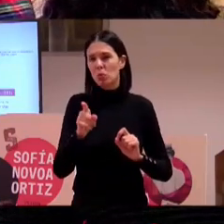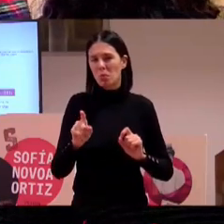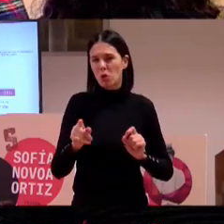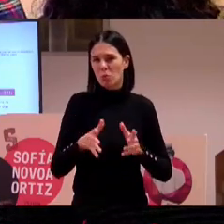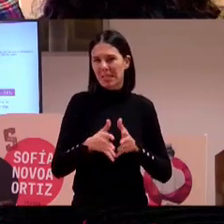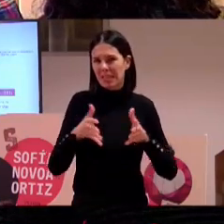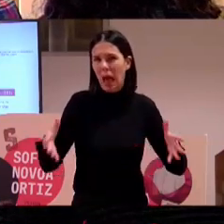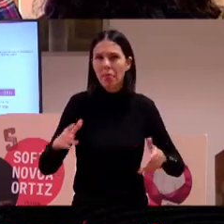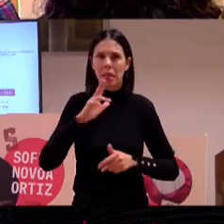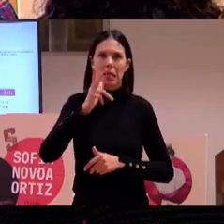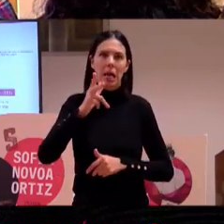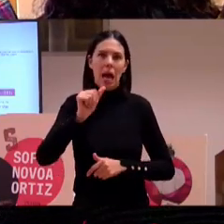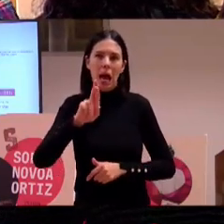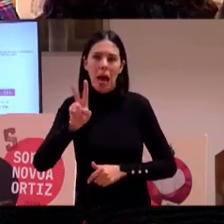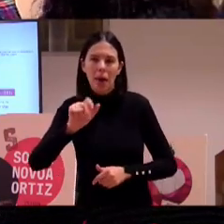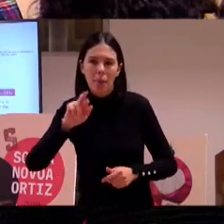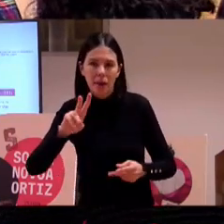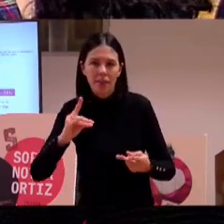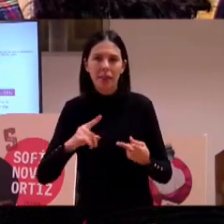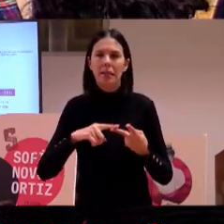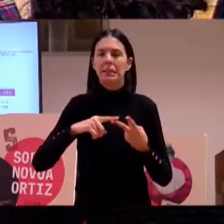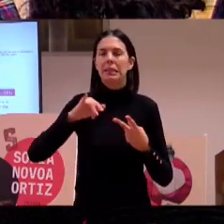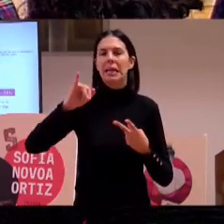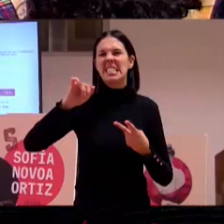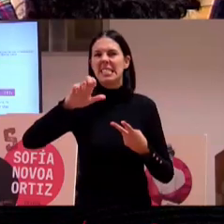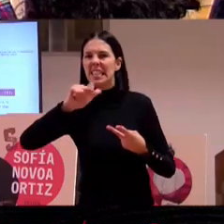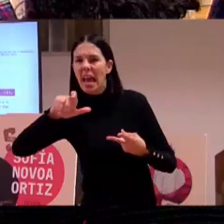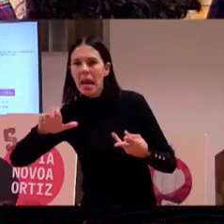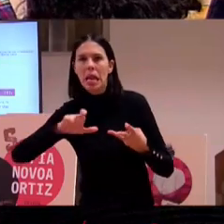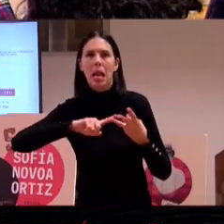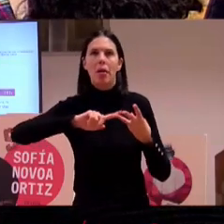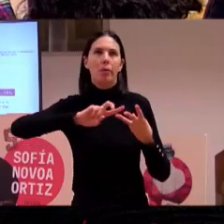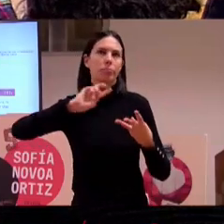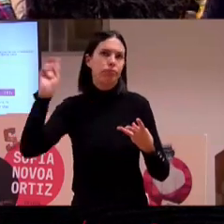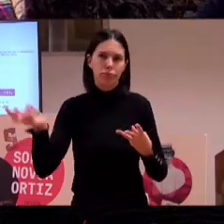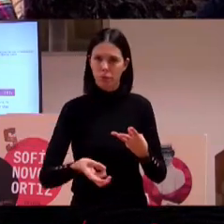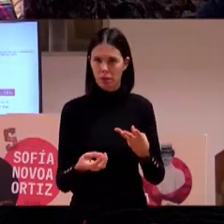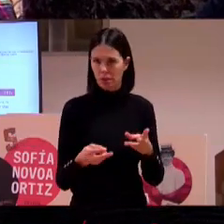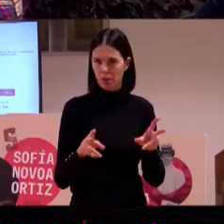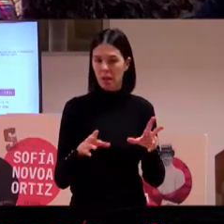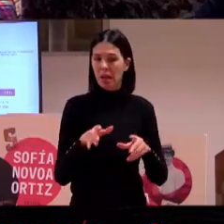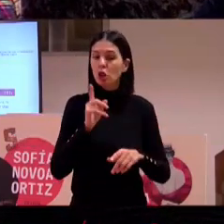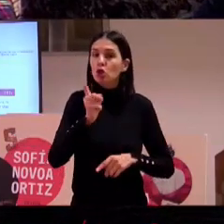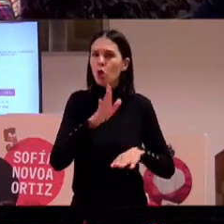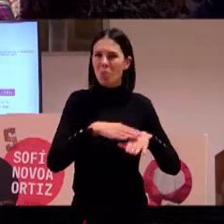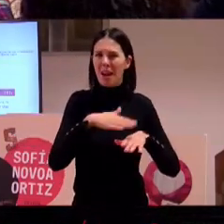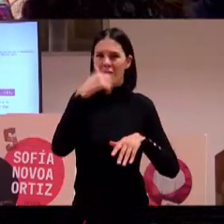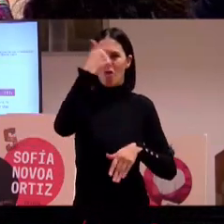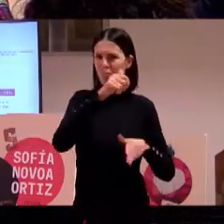primeros, Harvard, Yale, Cornell, la Universidad de Pensilvania, eran solo para